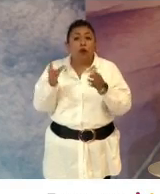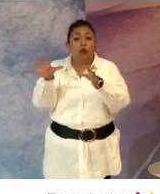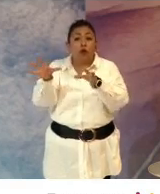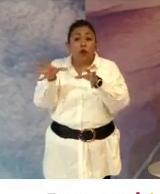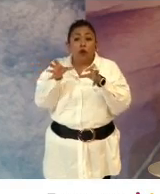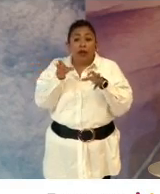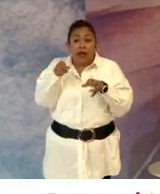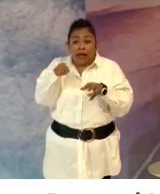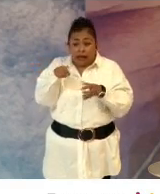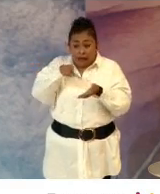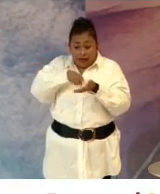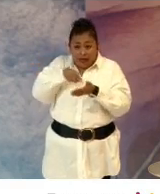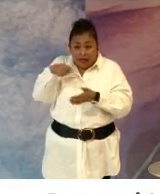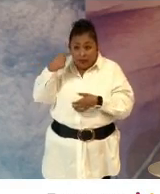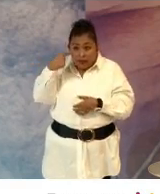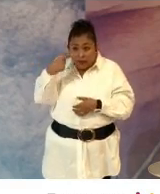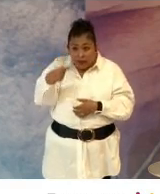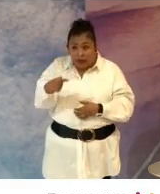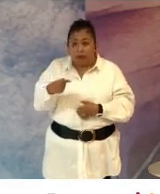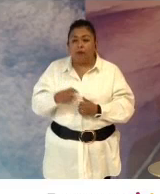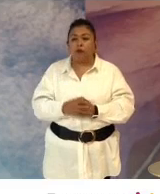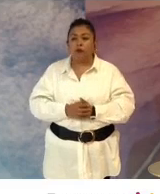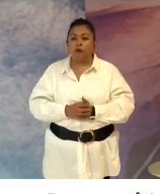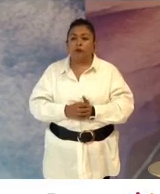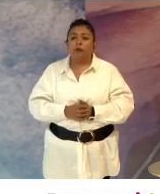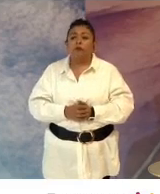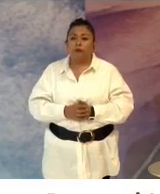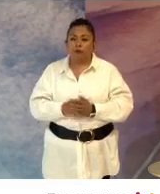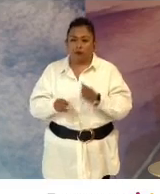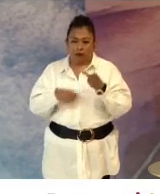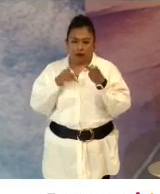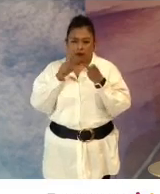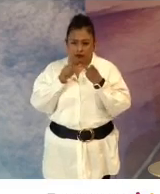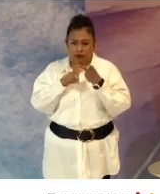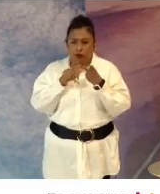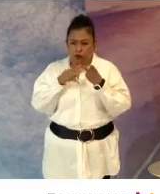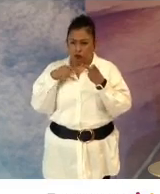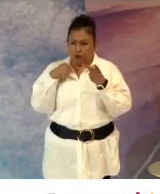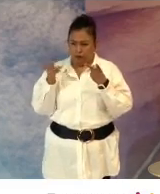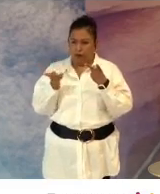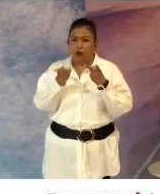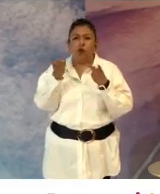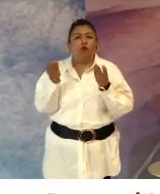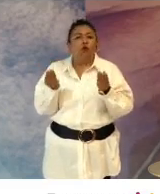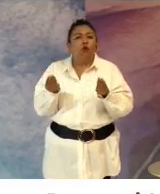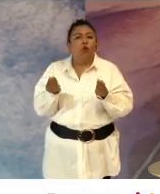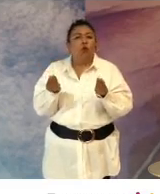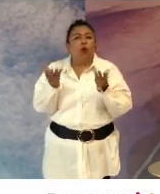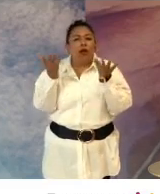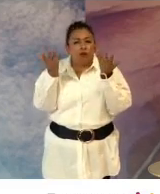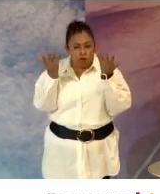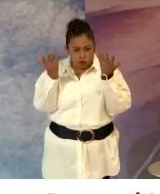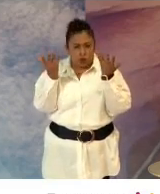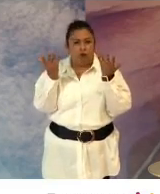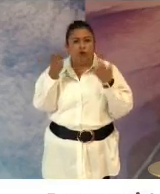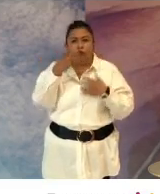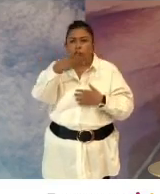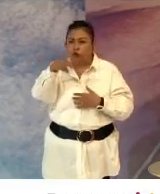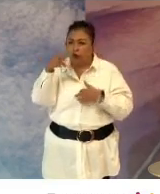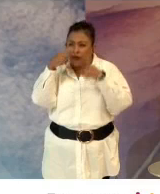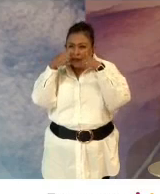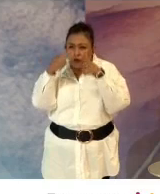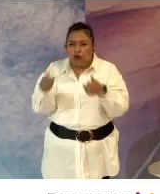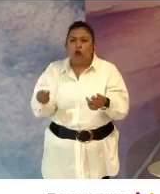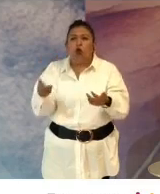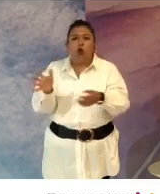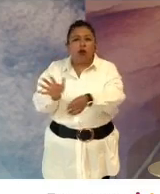absorbe aquí? Y en segundo lugar, ¿cuánto de su atención